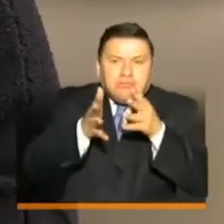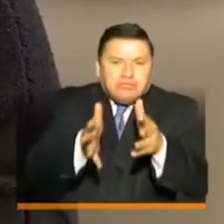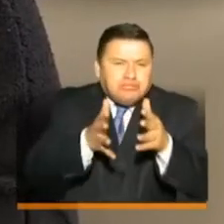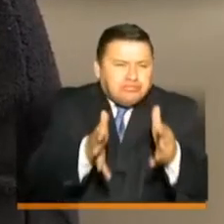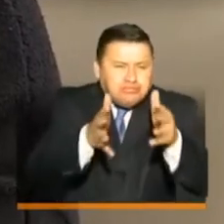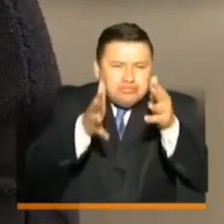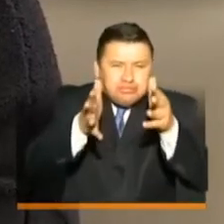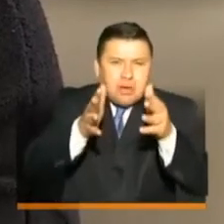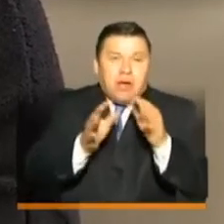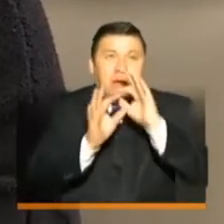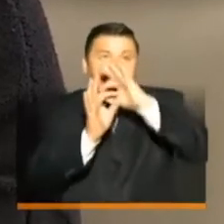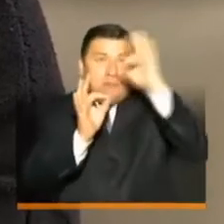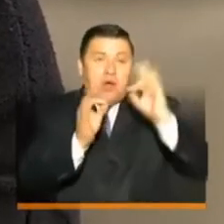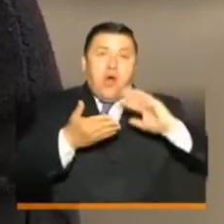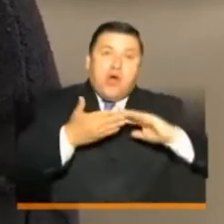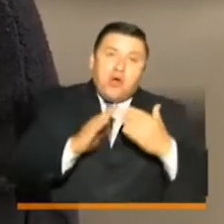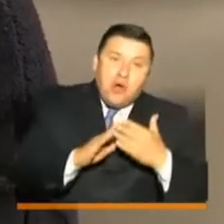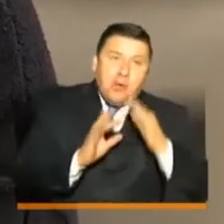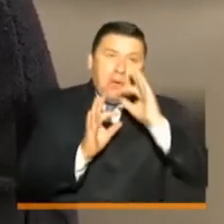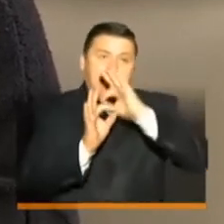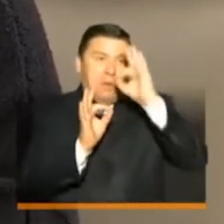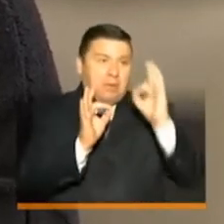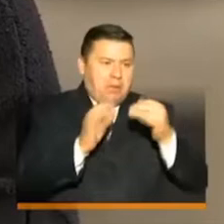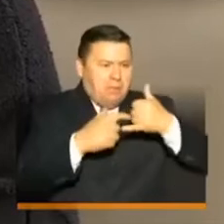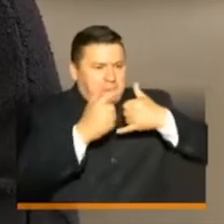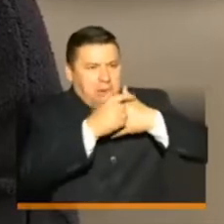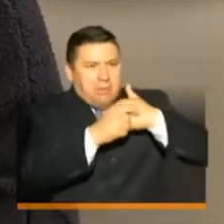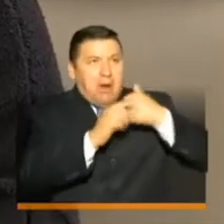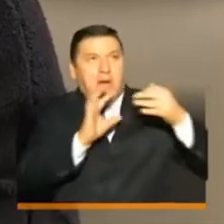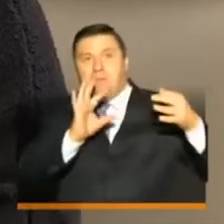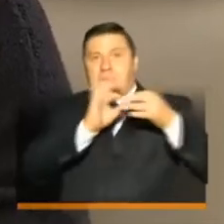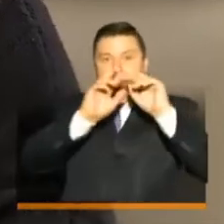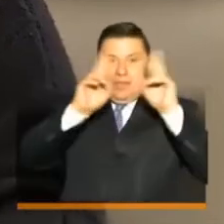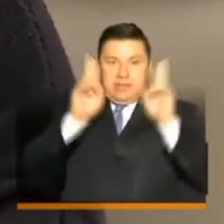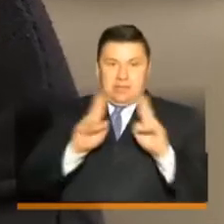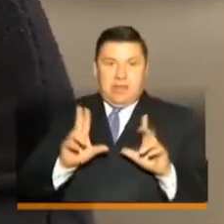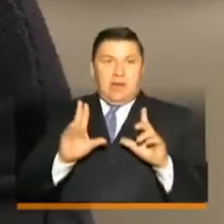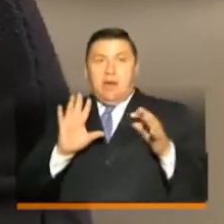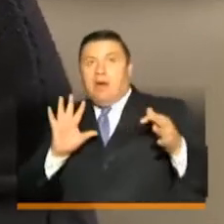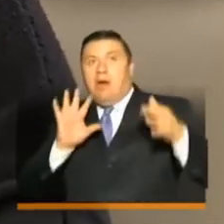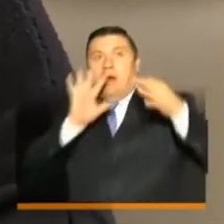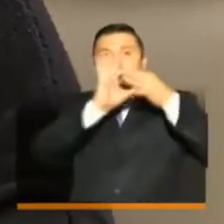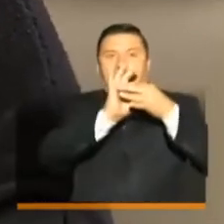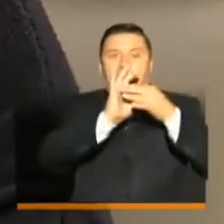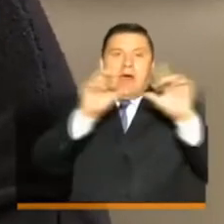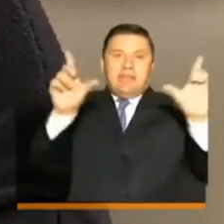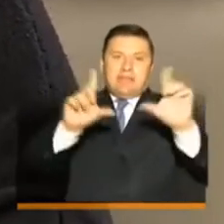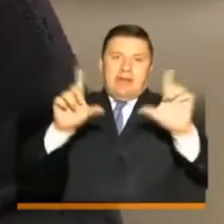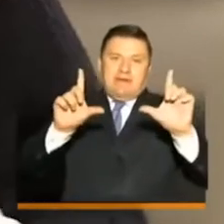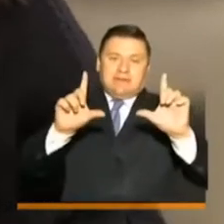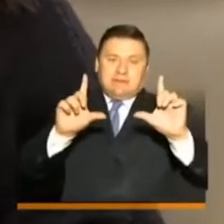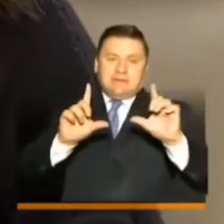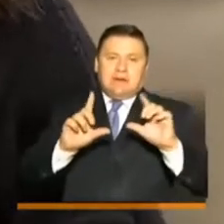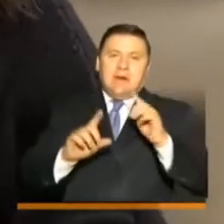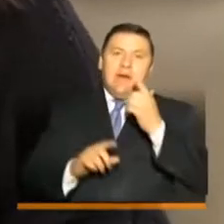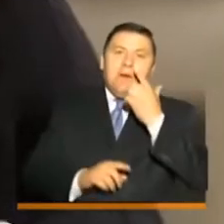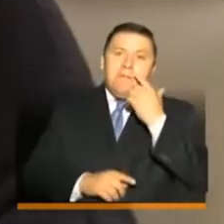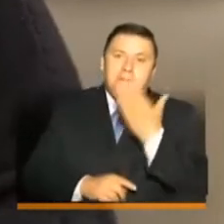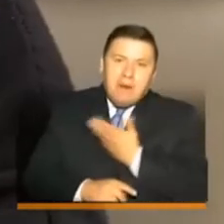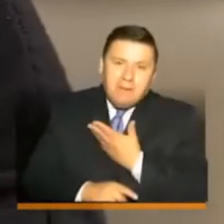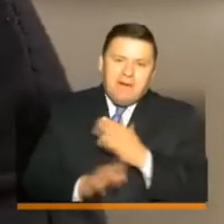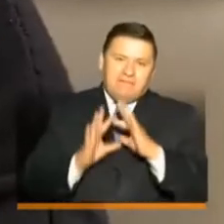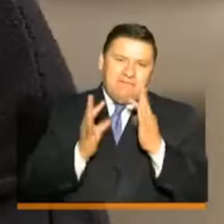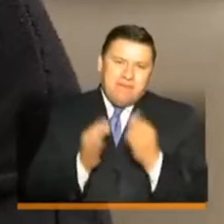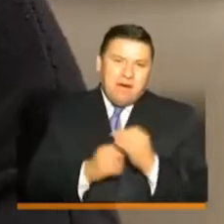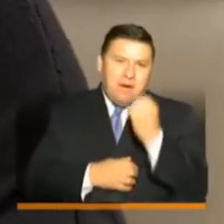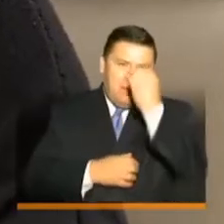canales regionales, tanto comunitarios como regionales, puedan acceder a estos contenidos para llevar a los niños, niñas y adolescentes, a los padres de familia y a